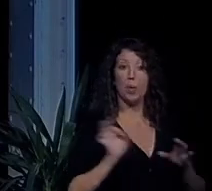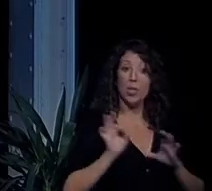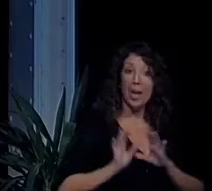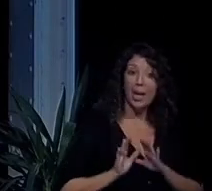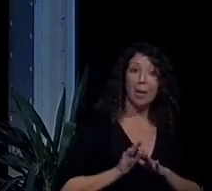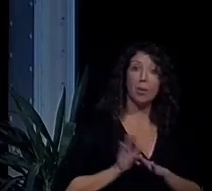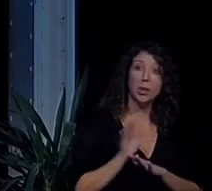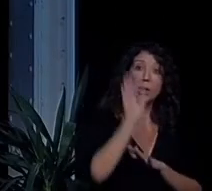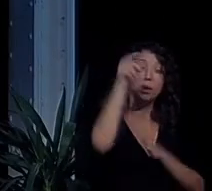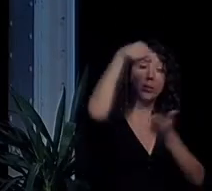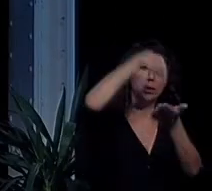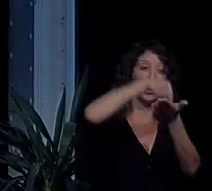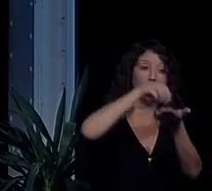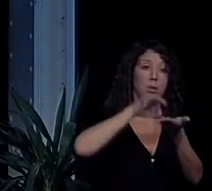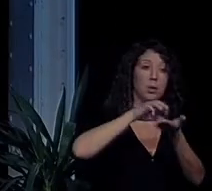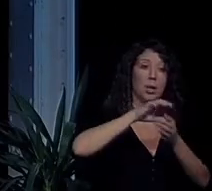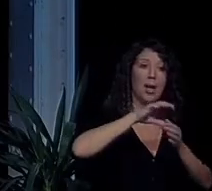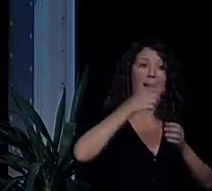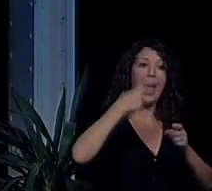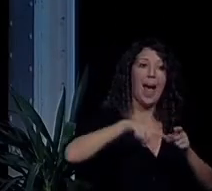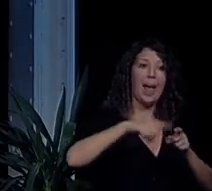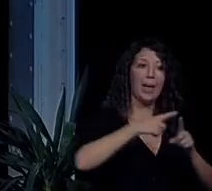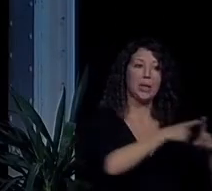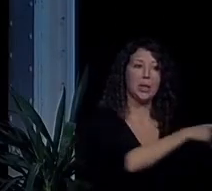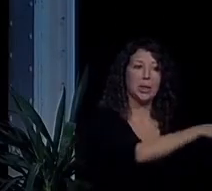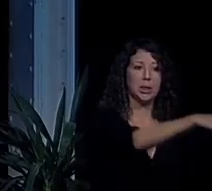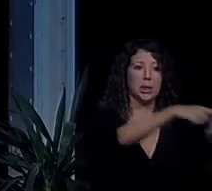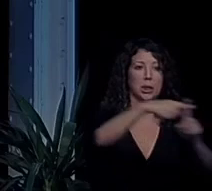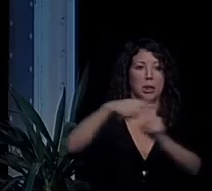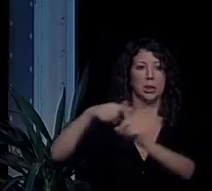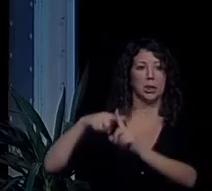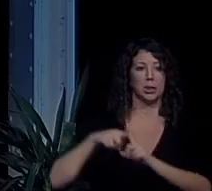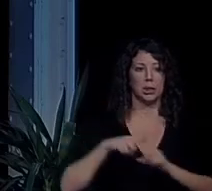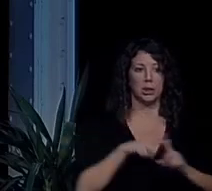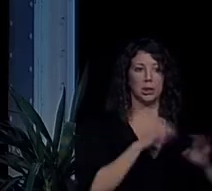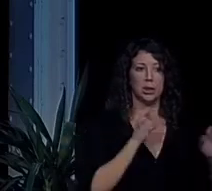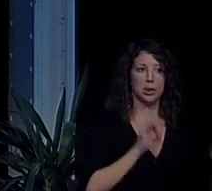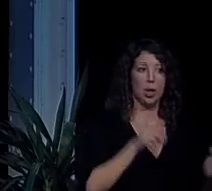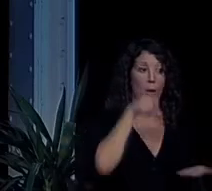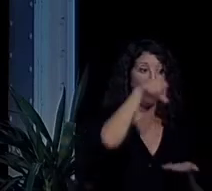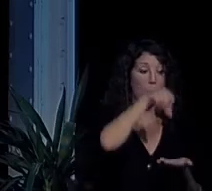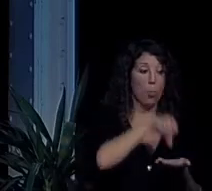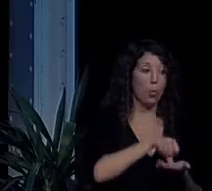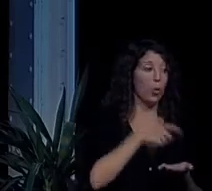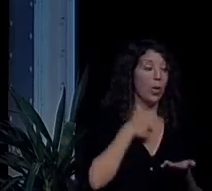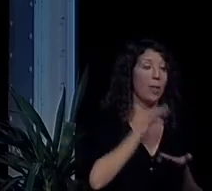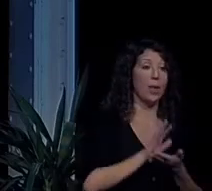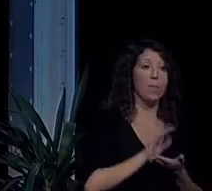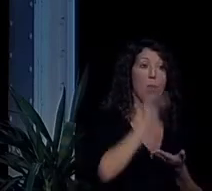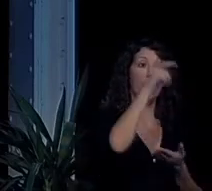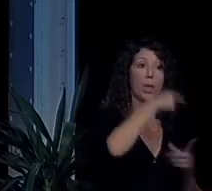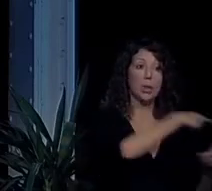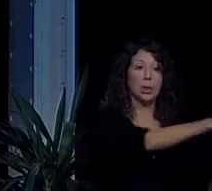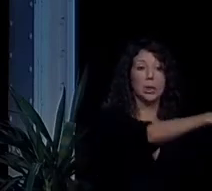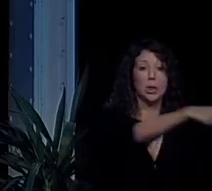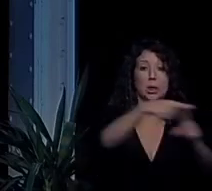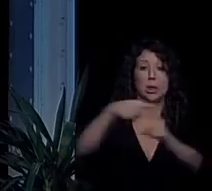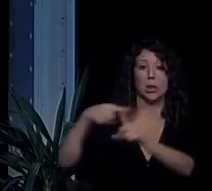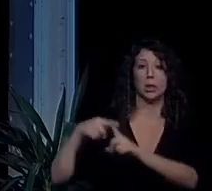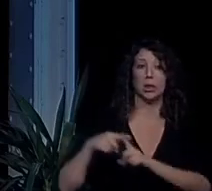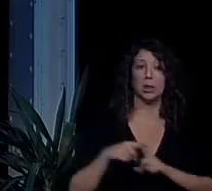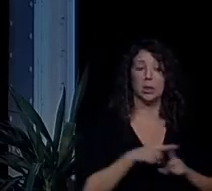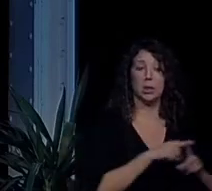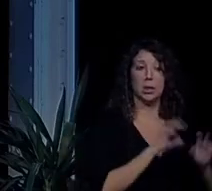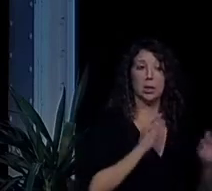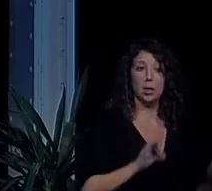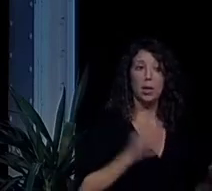Sarajevo todos los montes de alrededor están llenos de cruces. Desde un punto muy concreto de Sarajevo, todos los montes de alrededor están llenos de cruces, ¿no? A mí